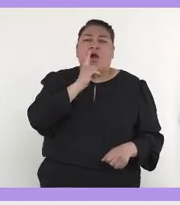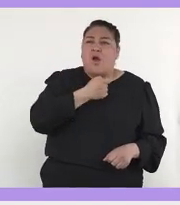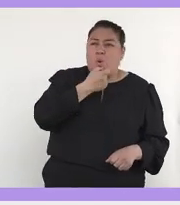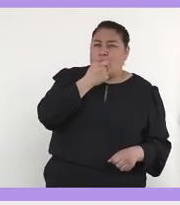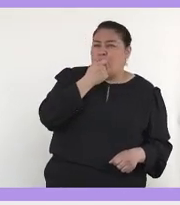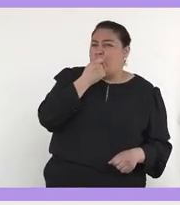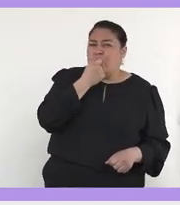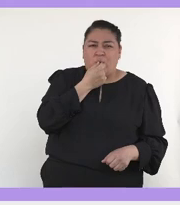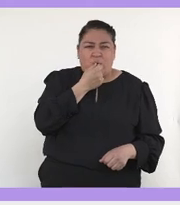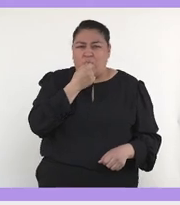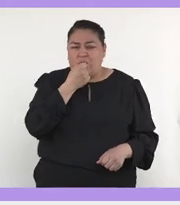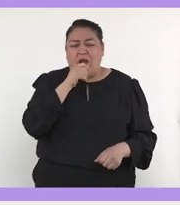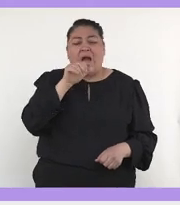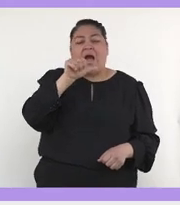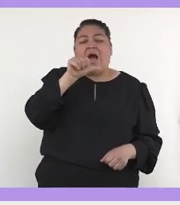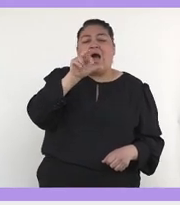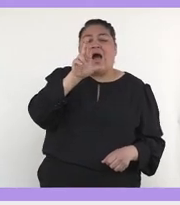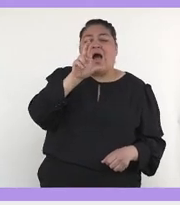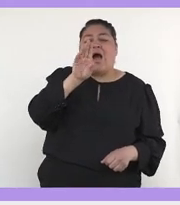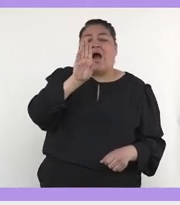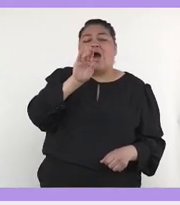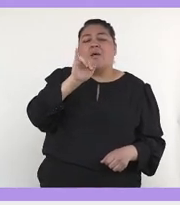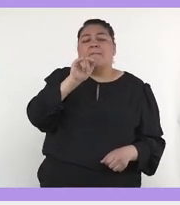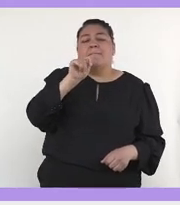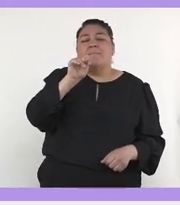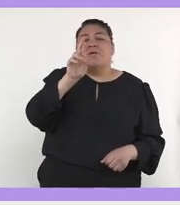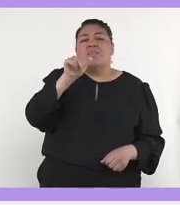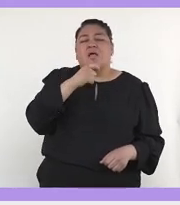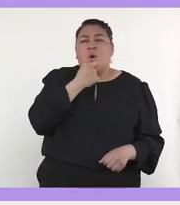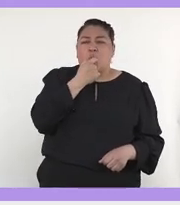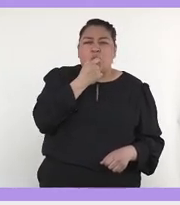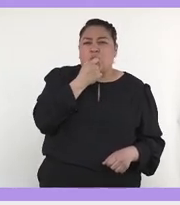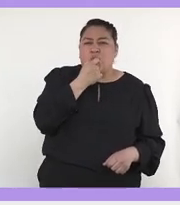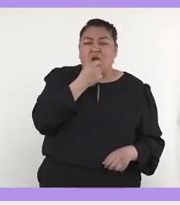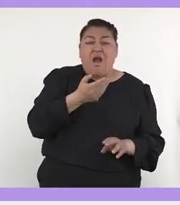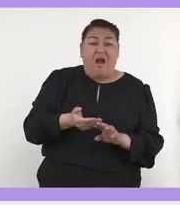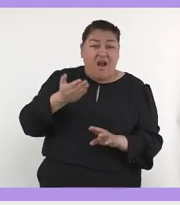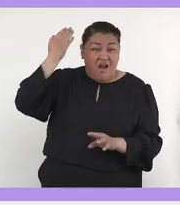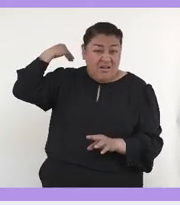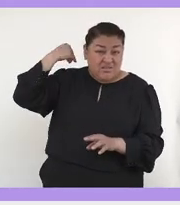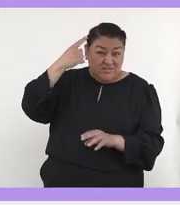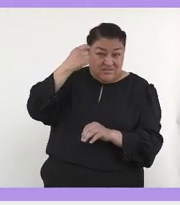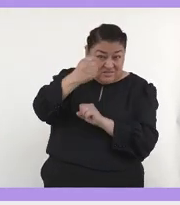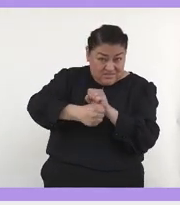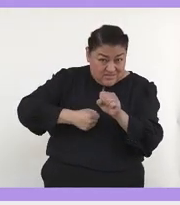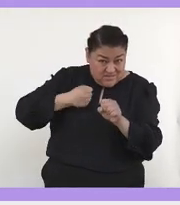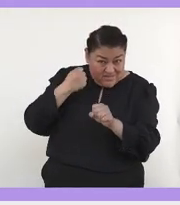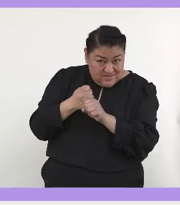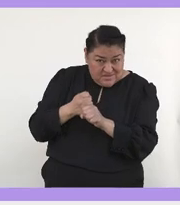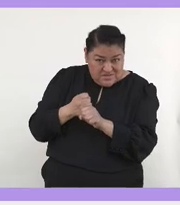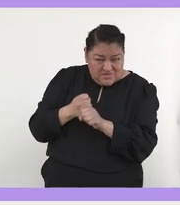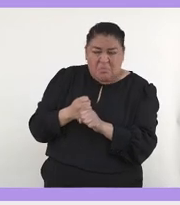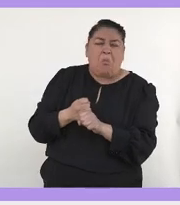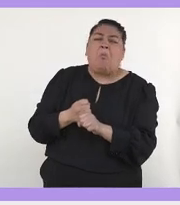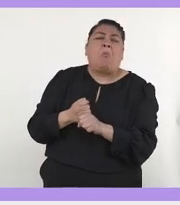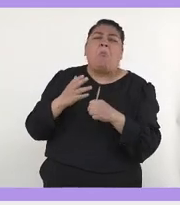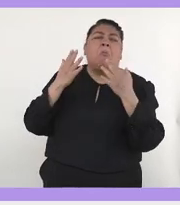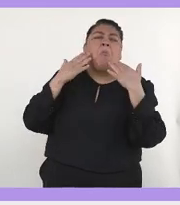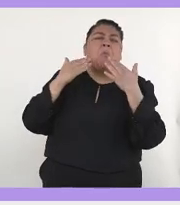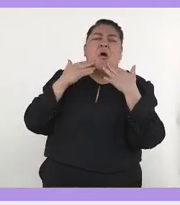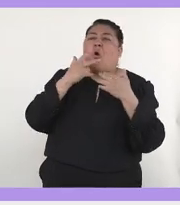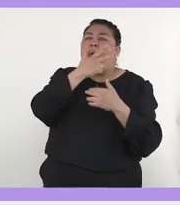que cómo les cuesta trabajo decir la árbitra ustedes creen que eso iba a pasar hace Cien años no Y eso estaba contemplado